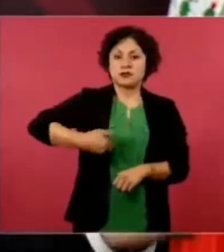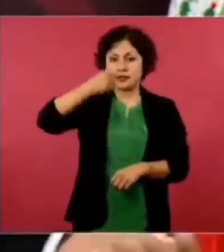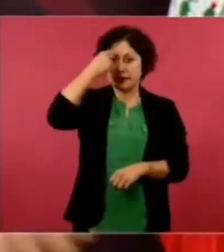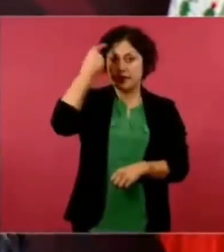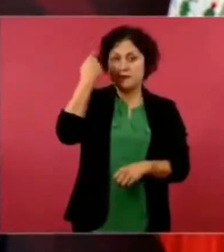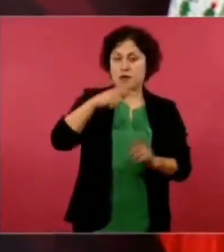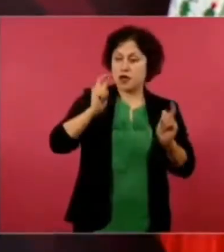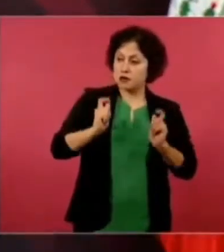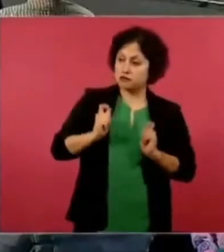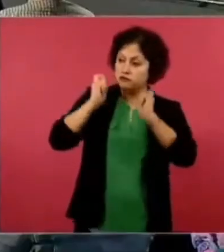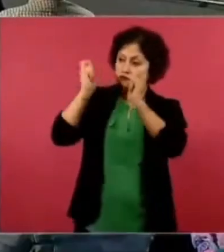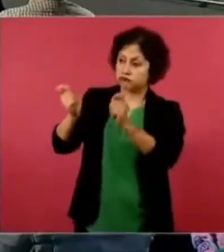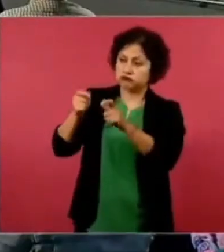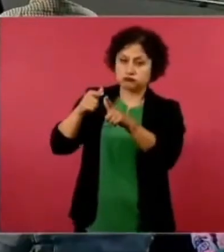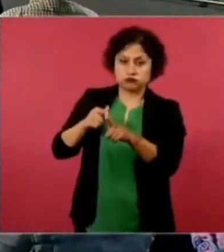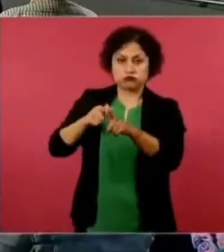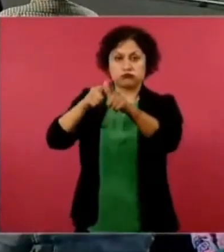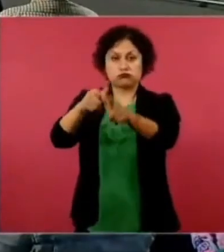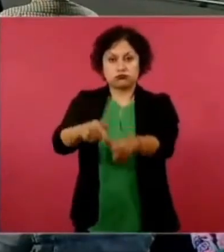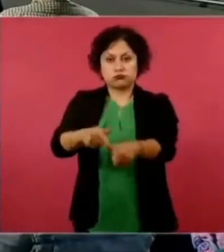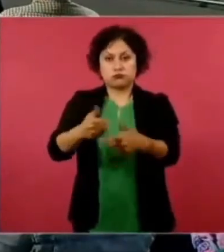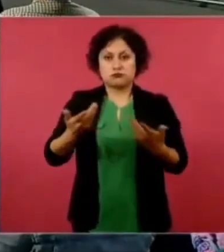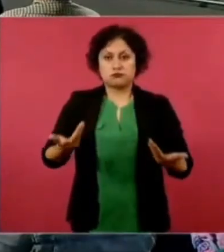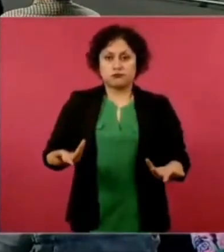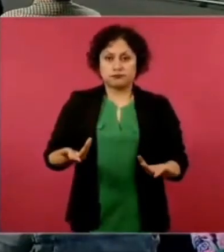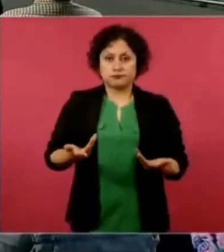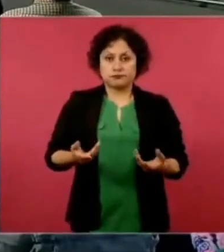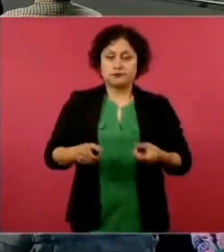segundo, también para